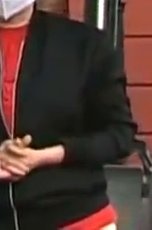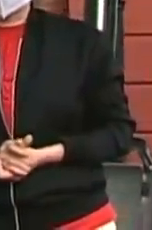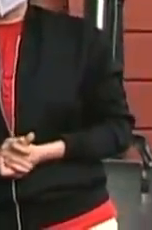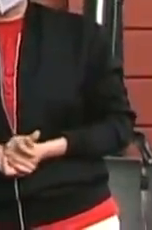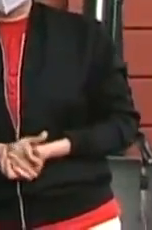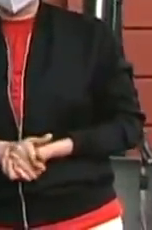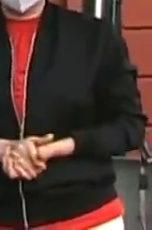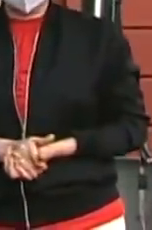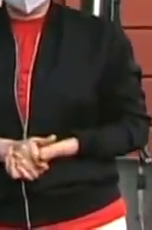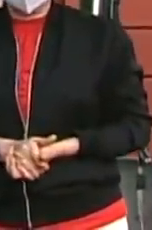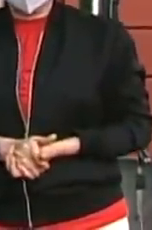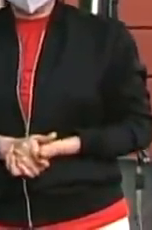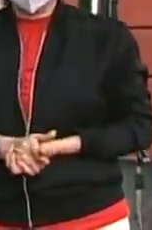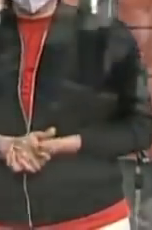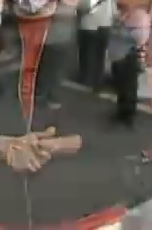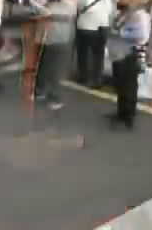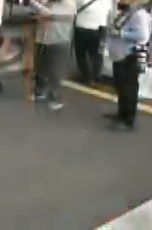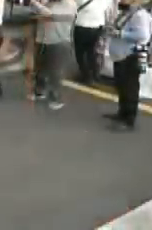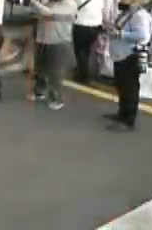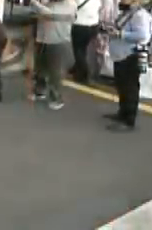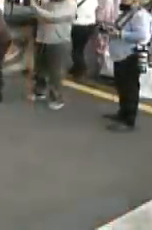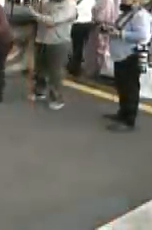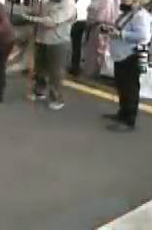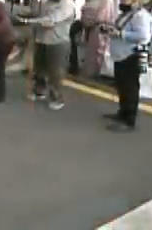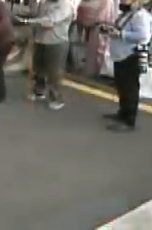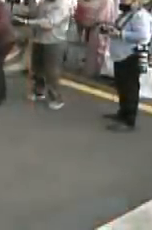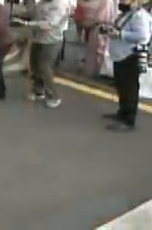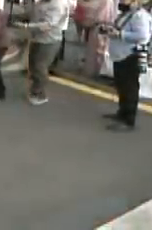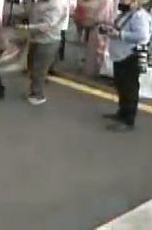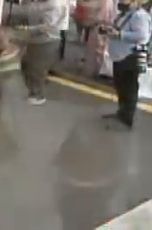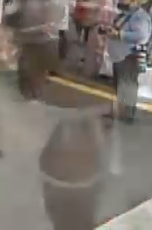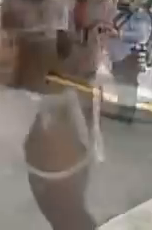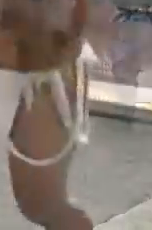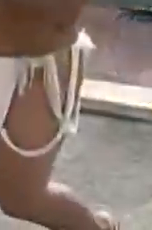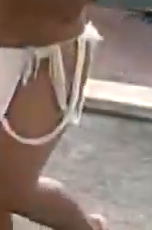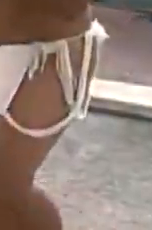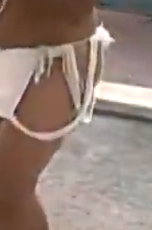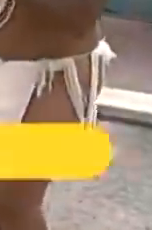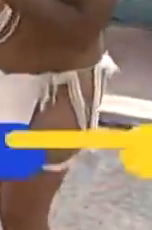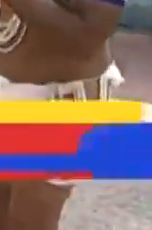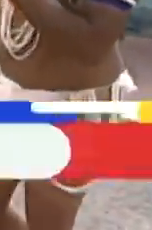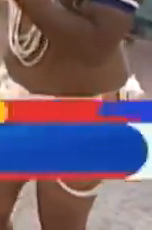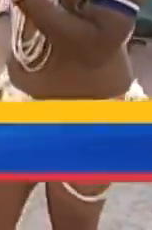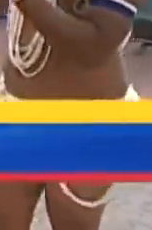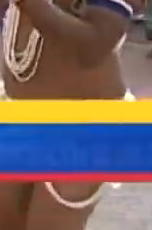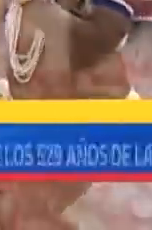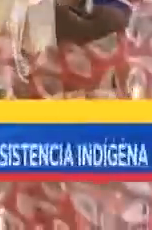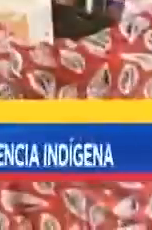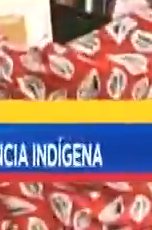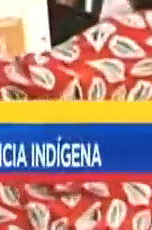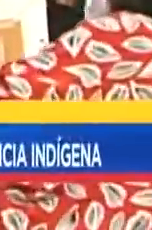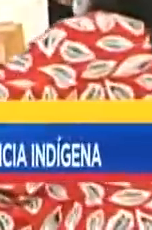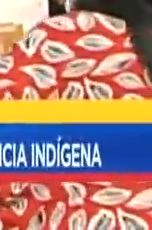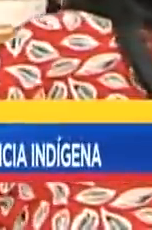Presidente, saludos. En nombre de la juventud de los pueblos indígenas de Venezuela,